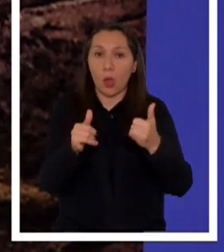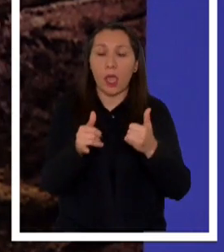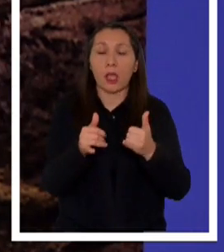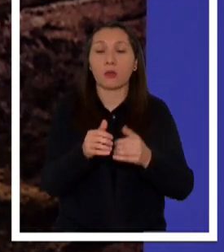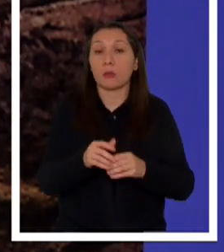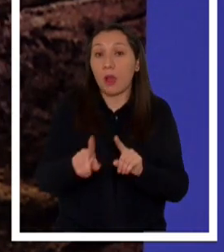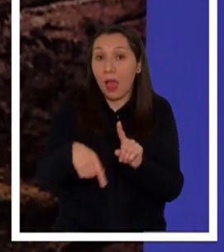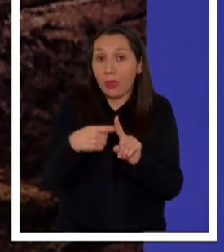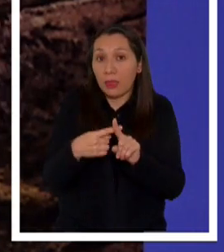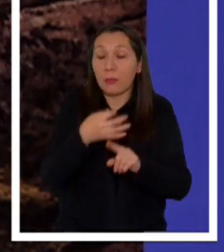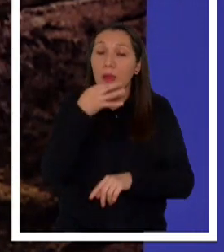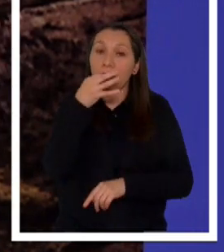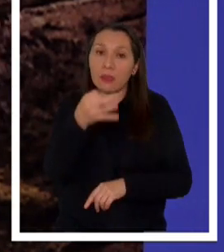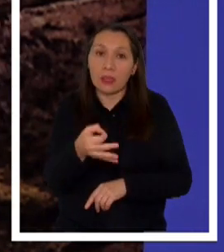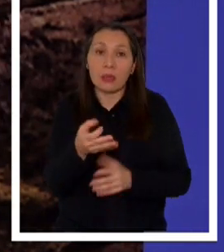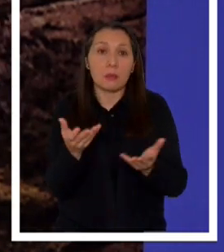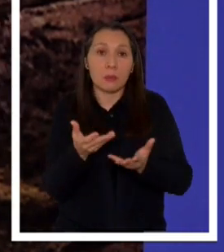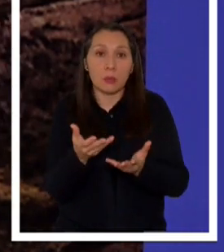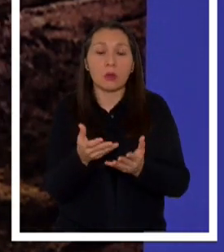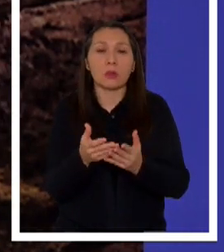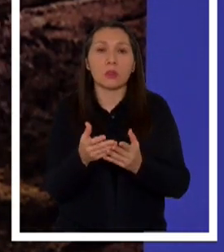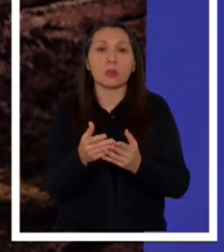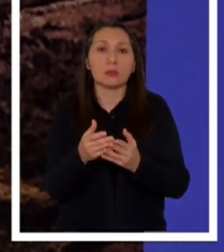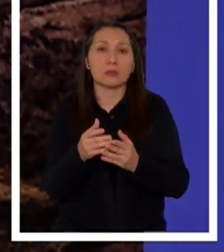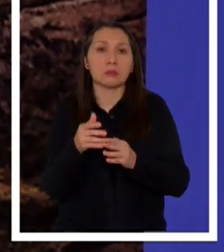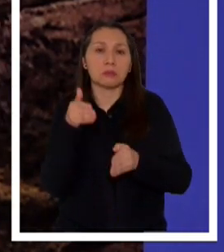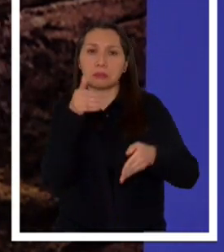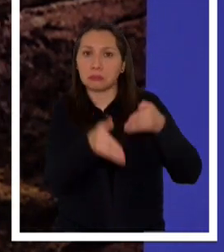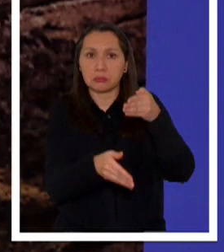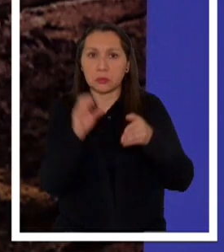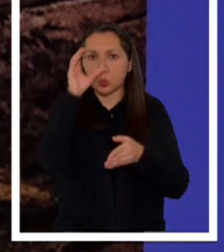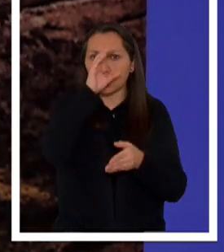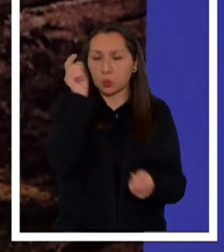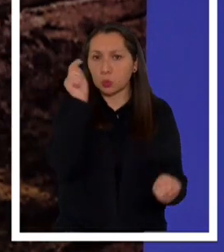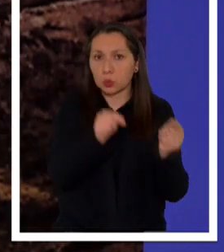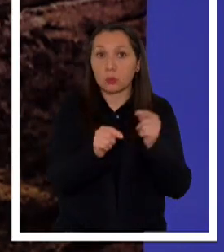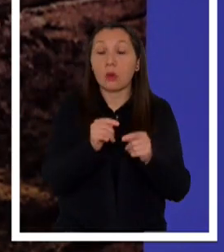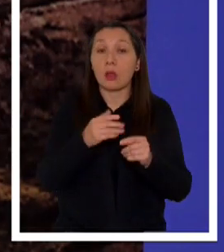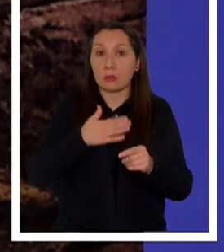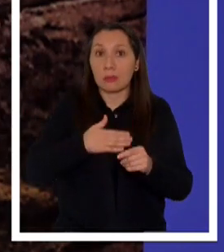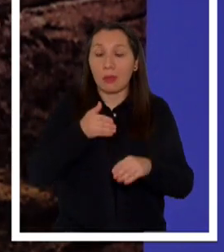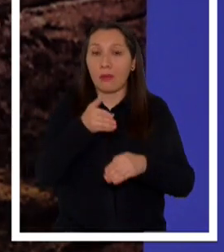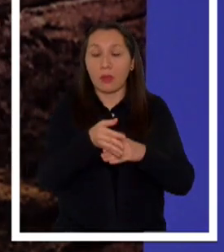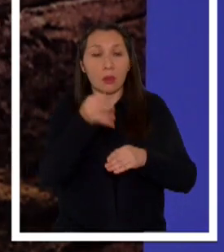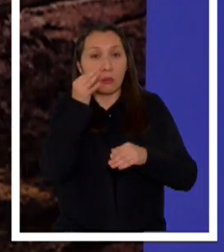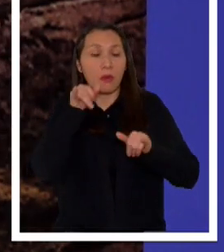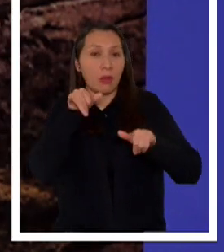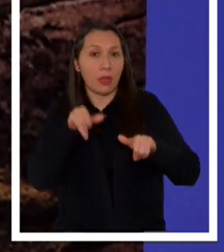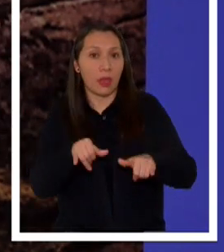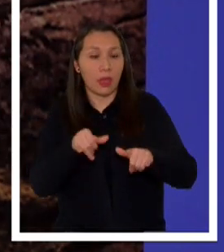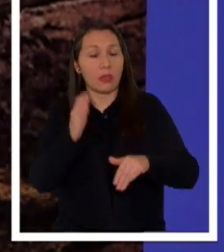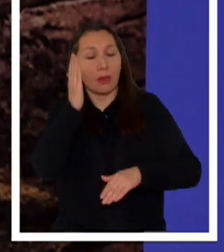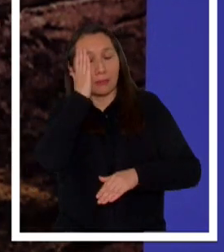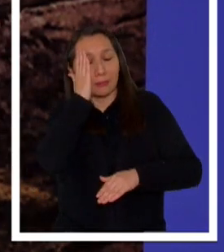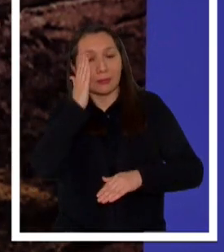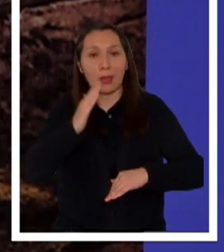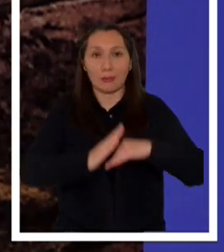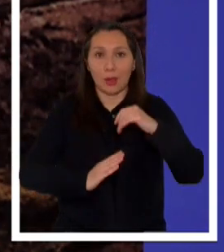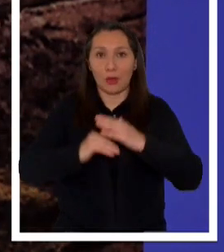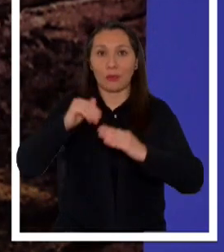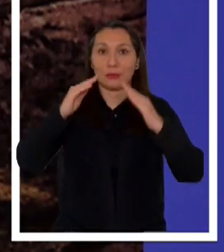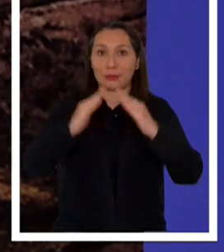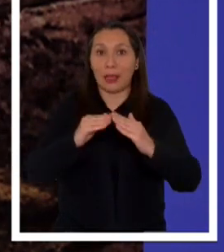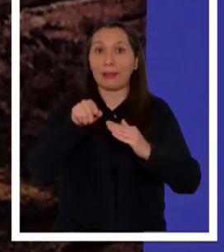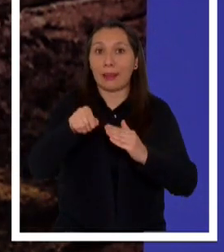como lo hemos dicho va a tener una afluencia turística va a llegar gente a ver los juegos se van a quedar en en los Andes y